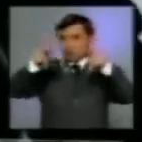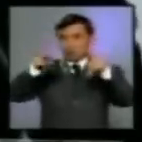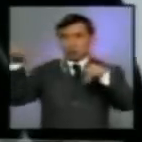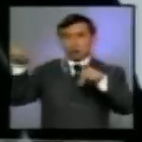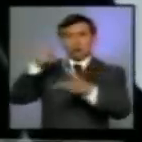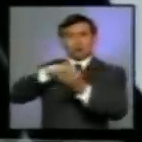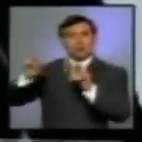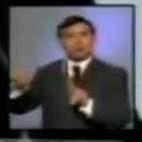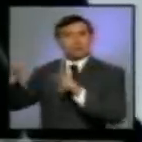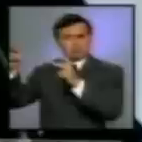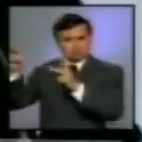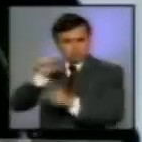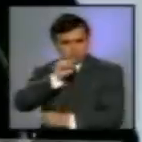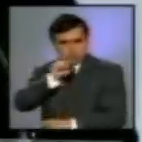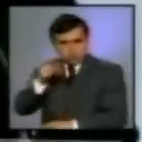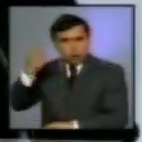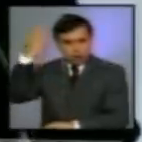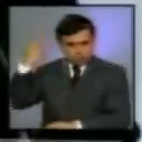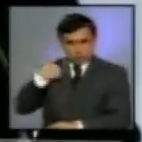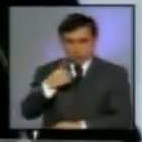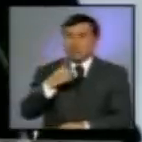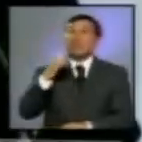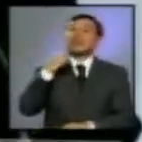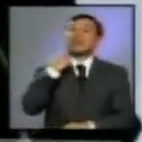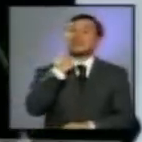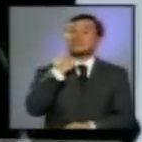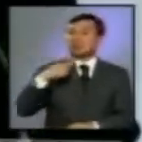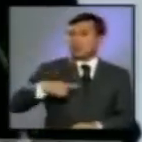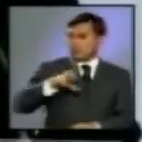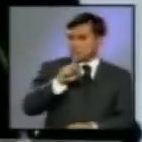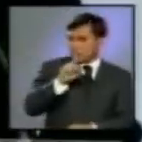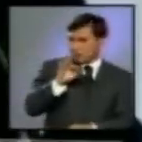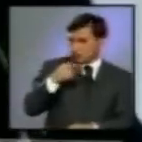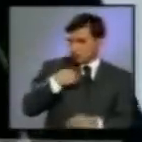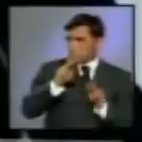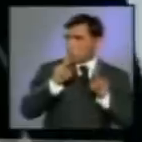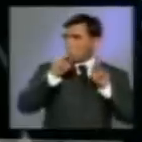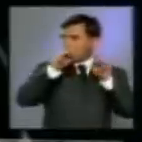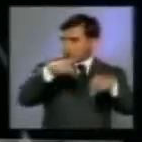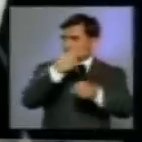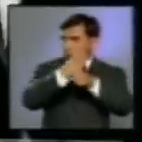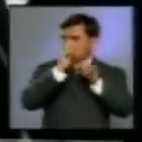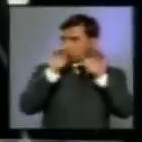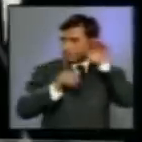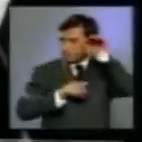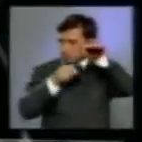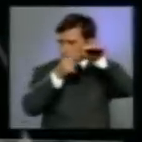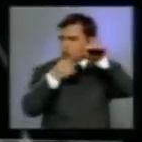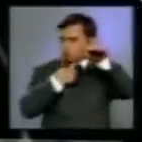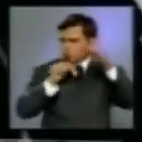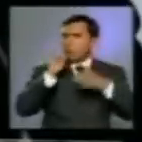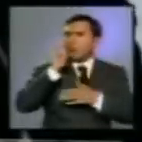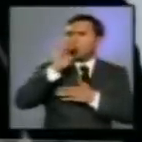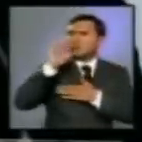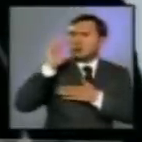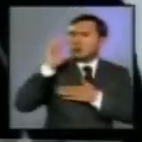piso cuando fui jefe de gobierno en la Ciudad de México. De ahí nos copió, con la diferencia de que aquí